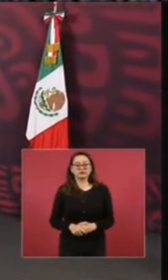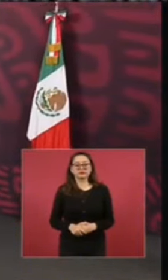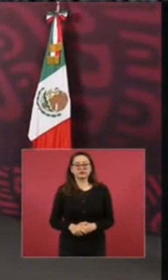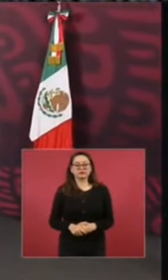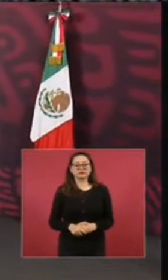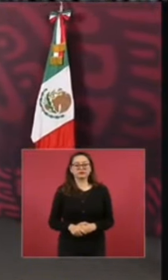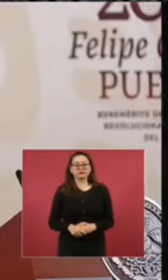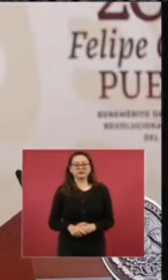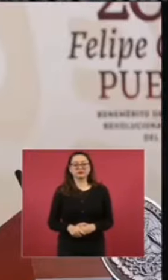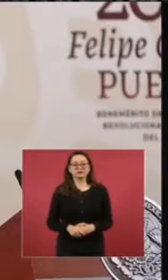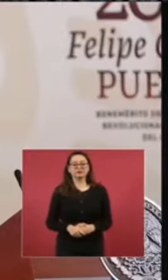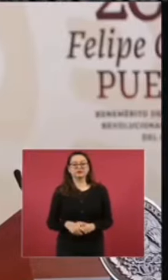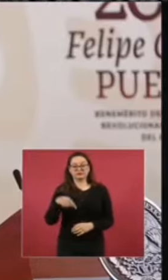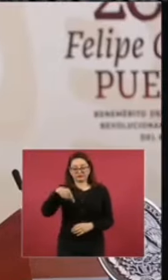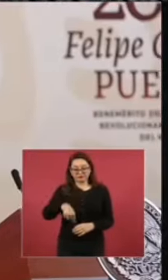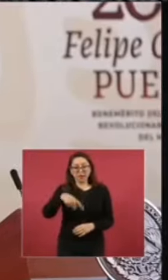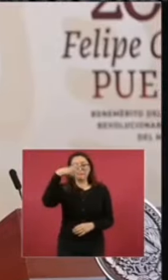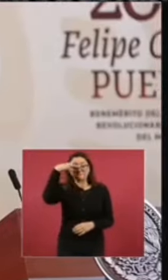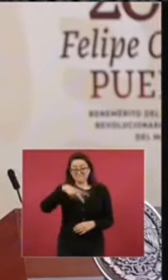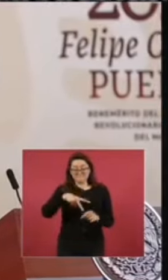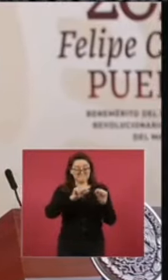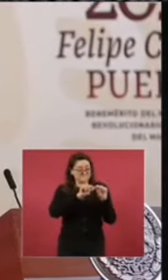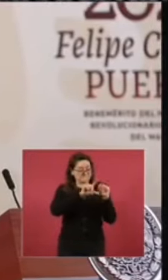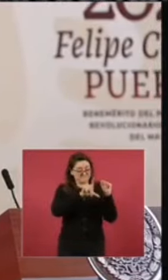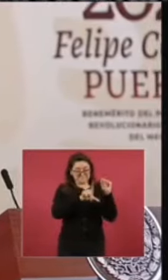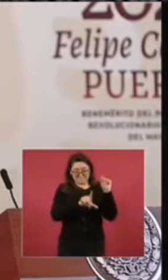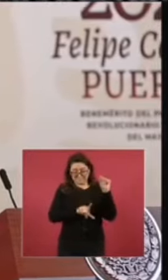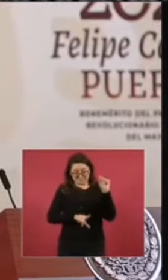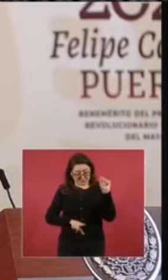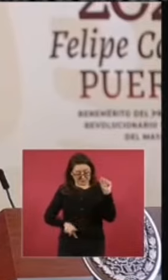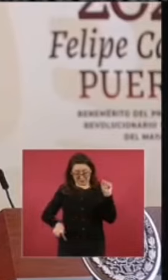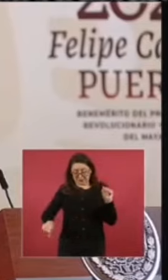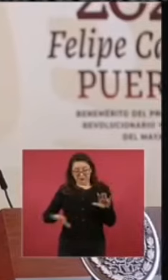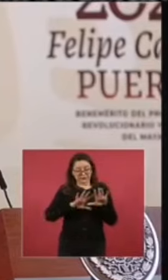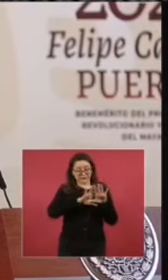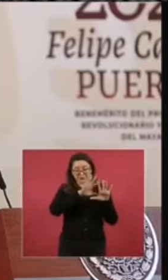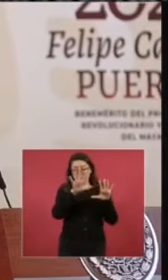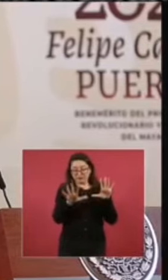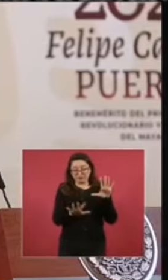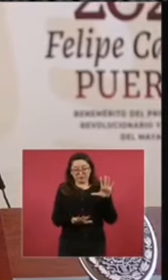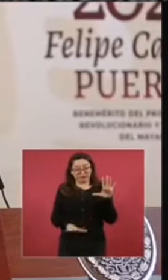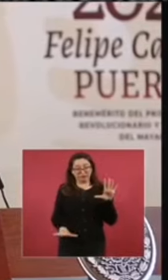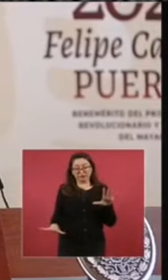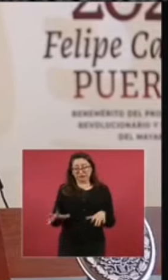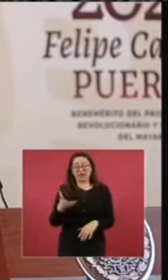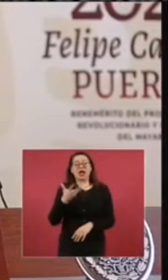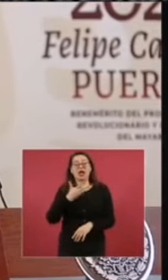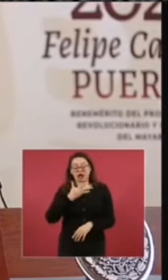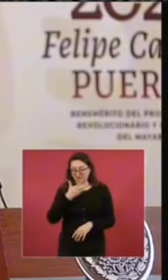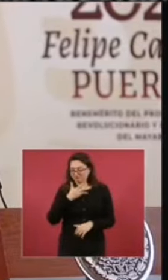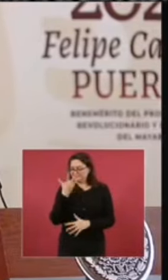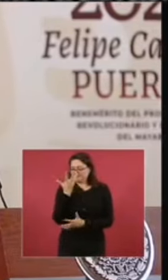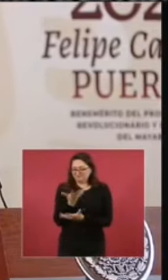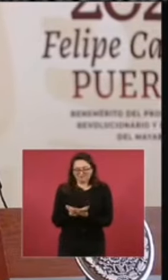Y así, en nuestro país, en todo México, hay mucha producción